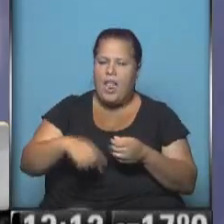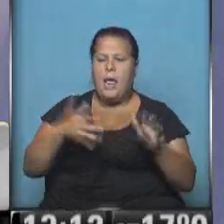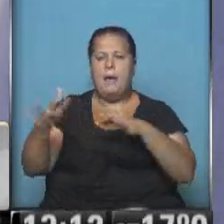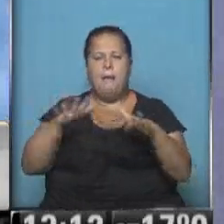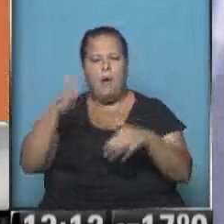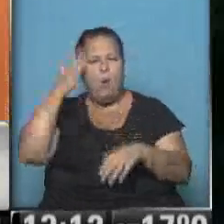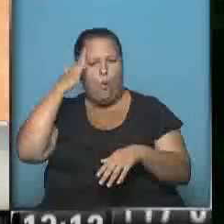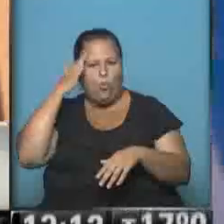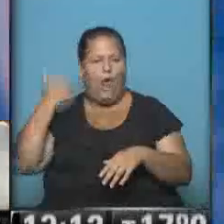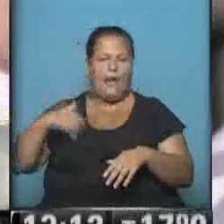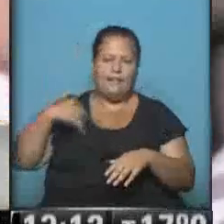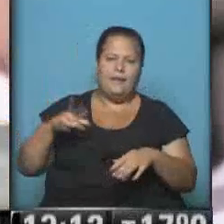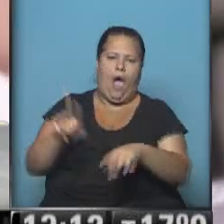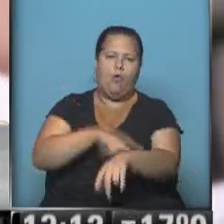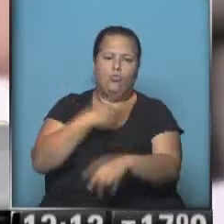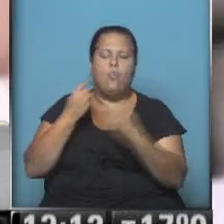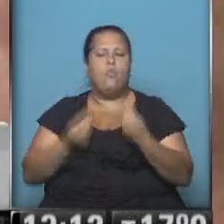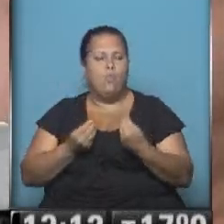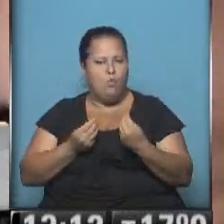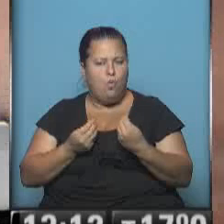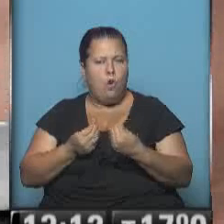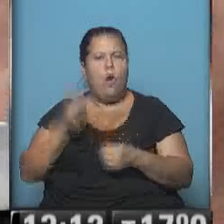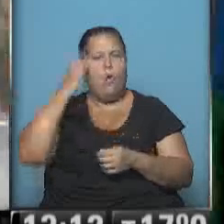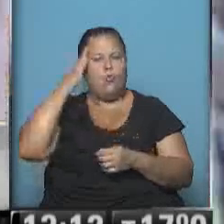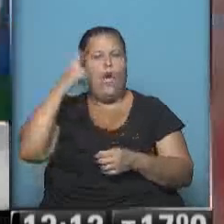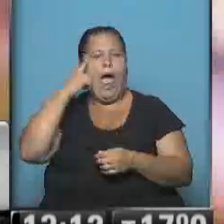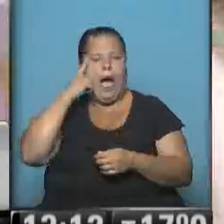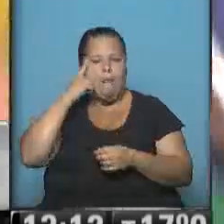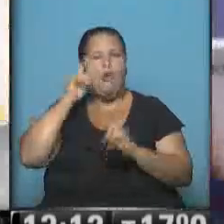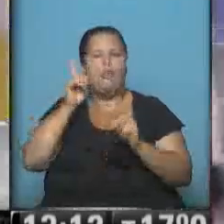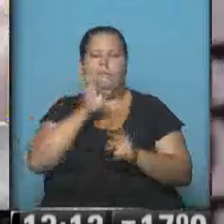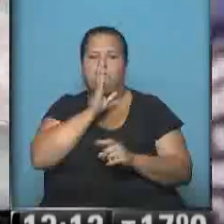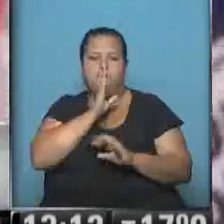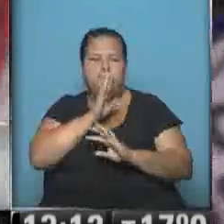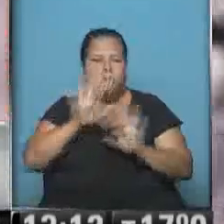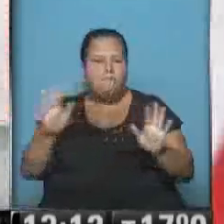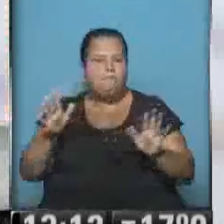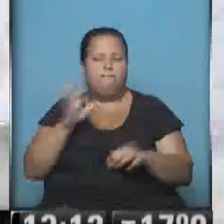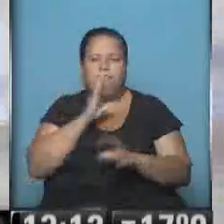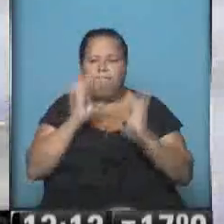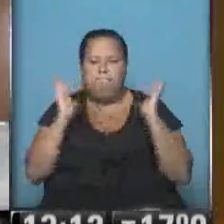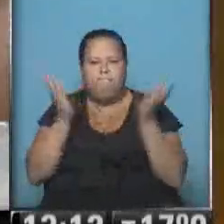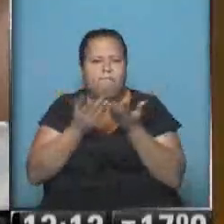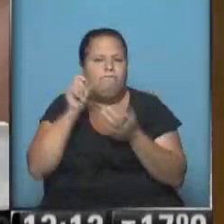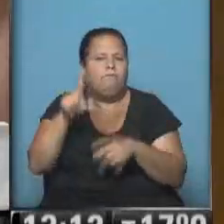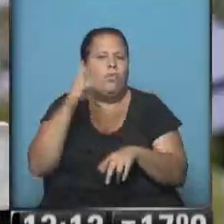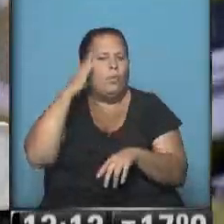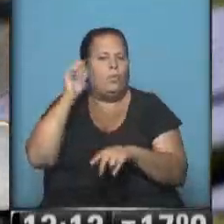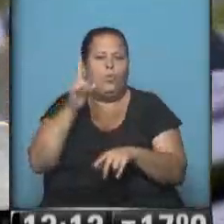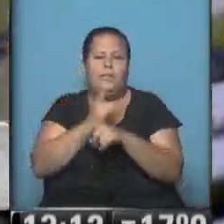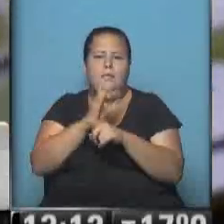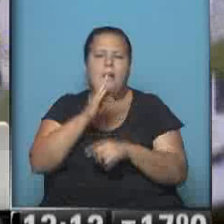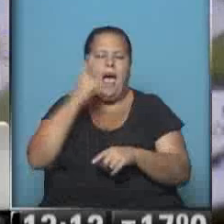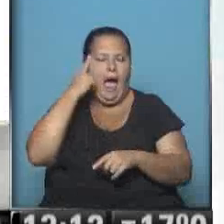asimilación de la cultura argentina y también, bueno, cómo la cultura japonesa, ese silencio, tan ese hermetismo tan propio de la